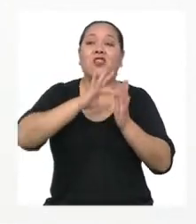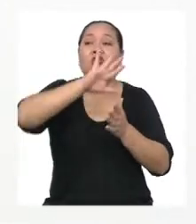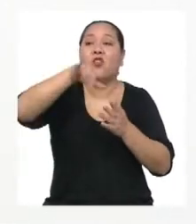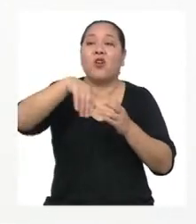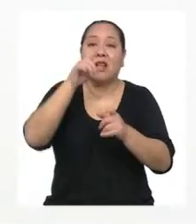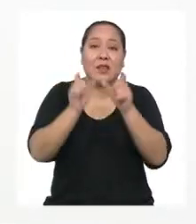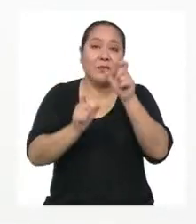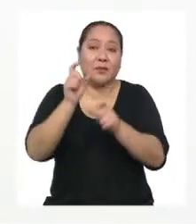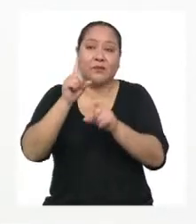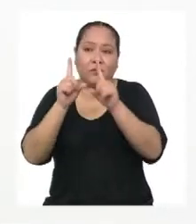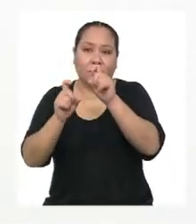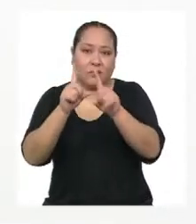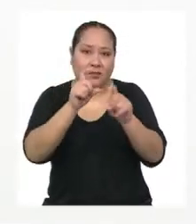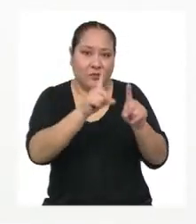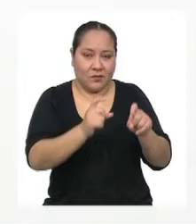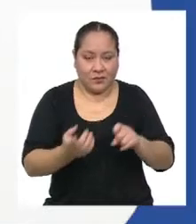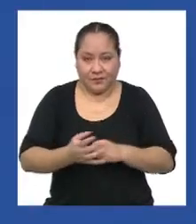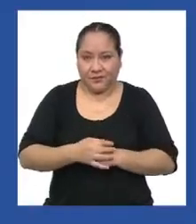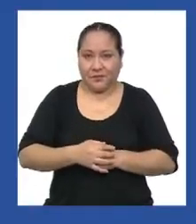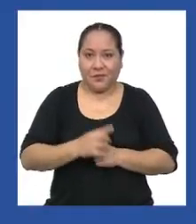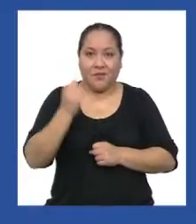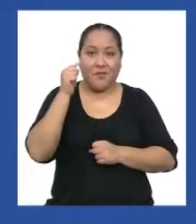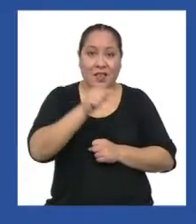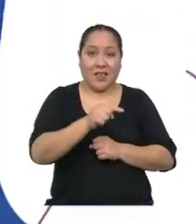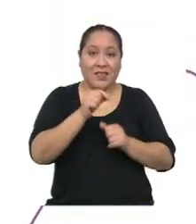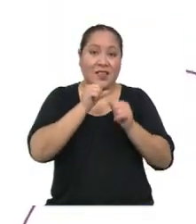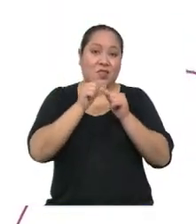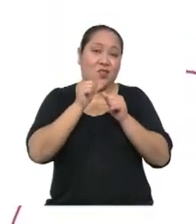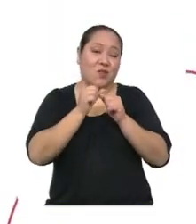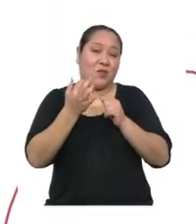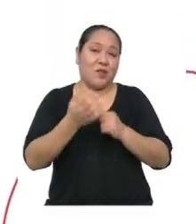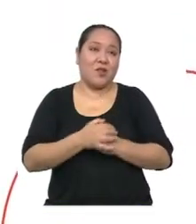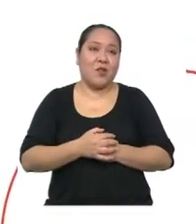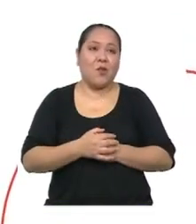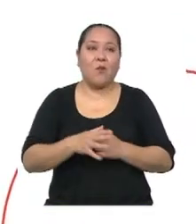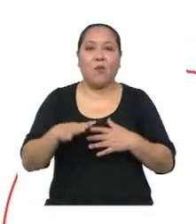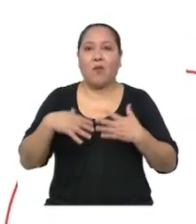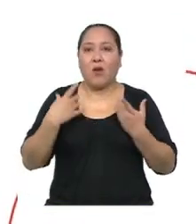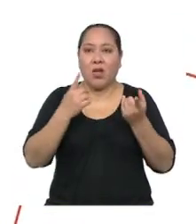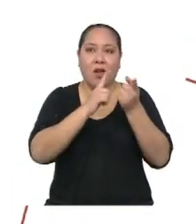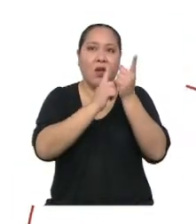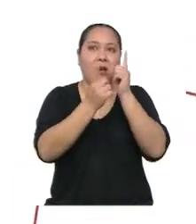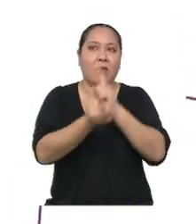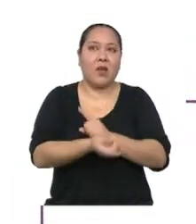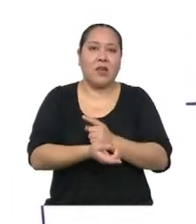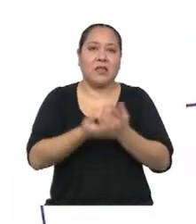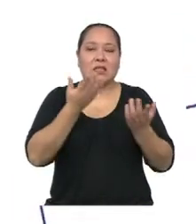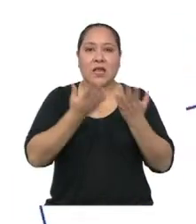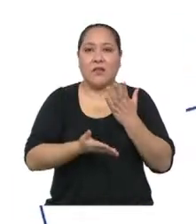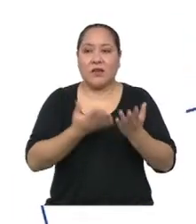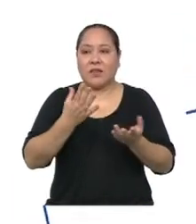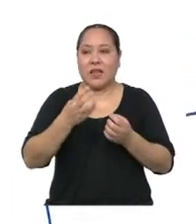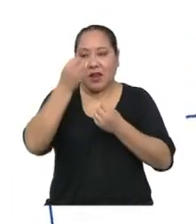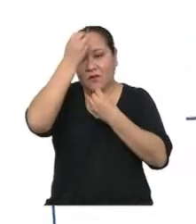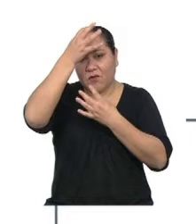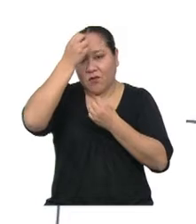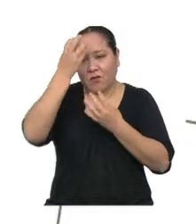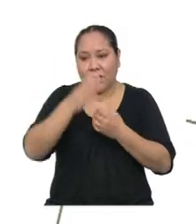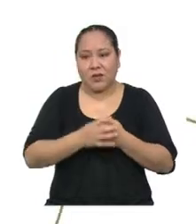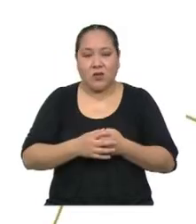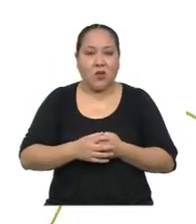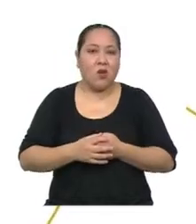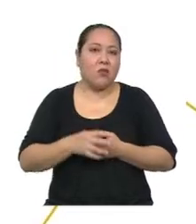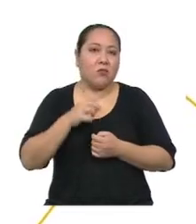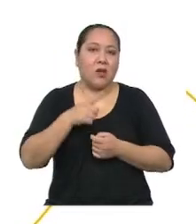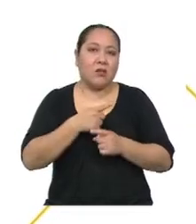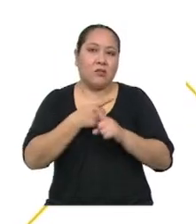entrevistados y entrevistadas. Pero este valor puede alterarse si en la distribución de datos hay valores